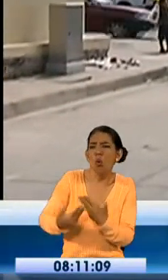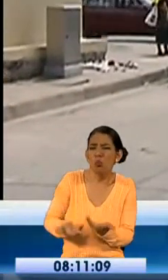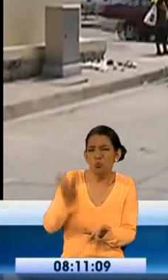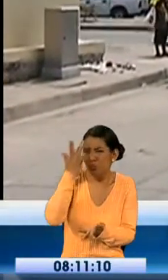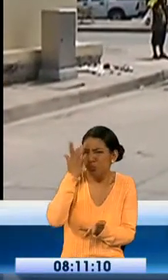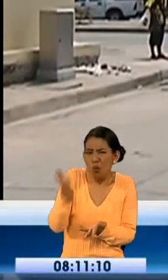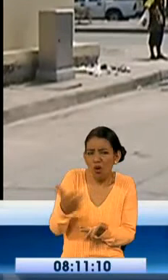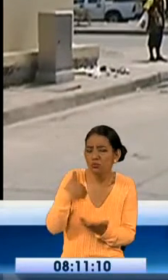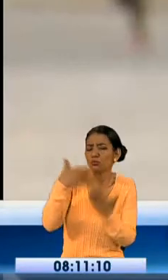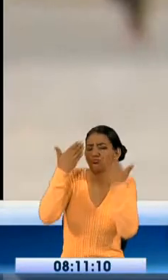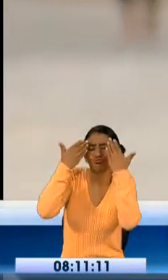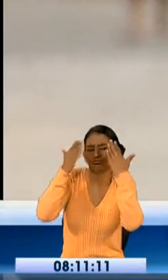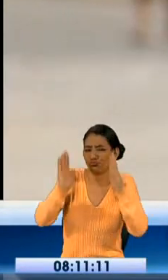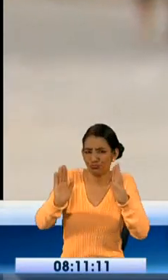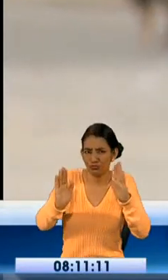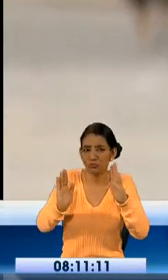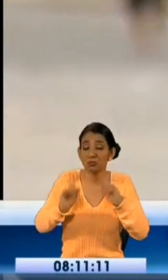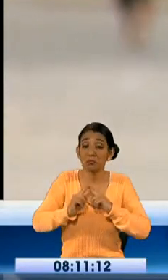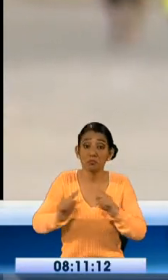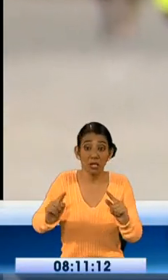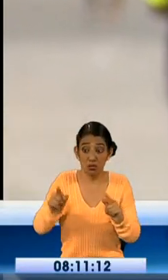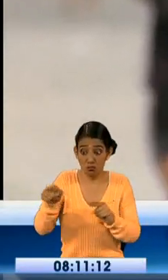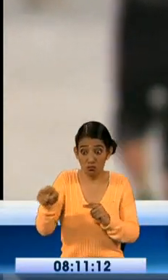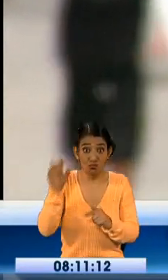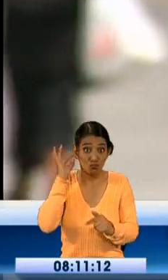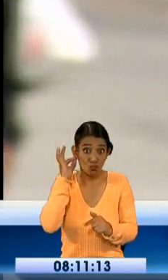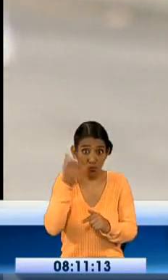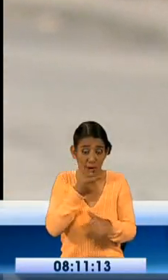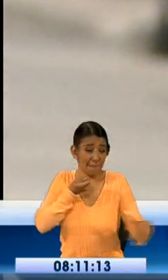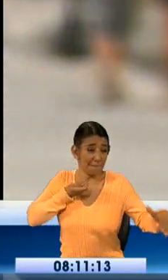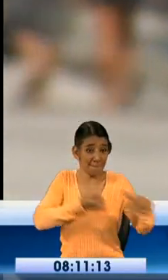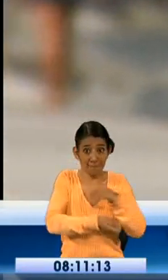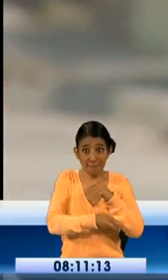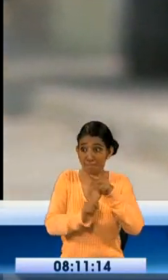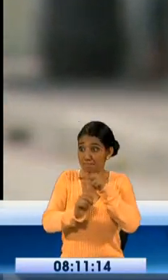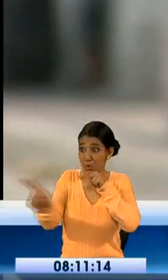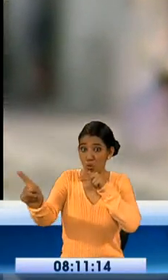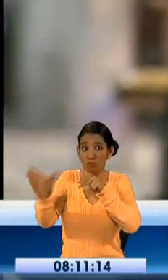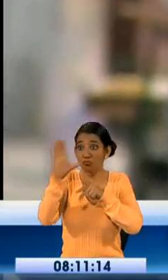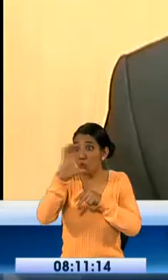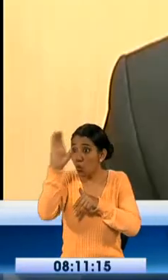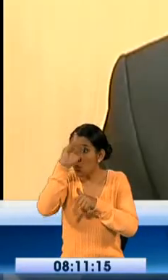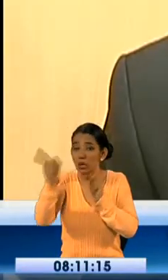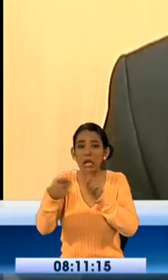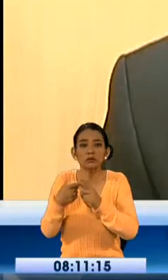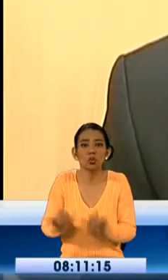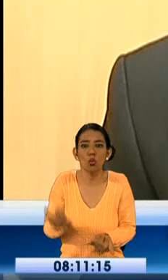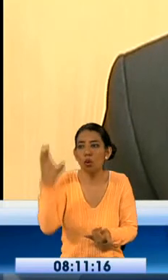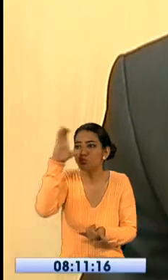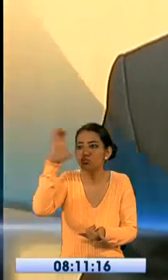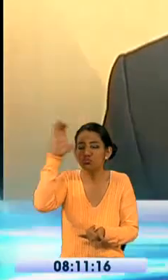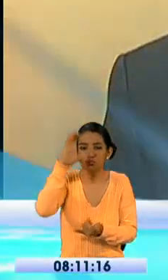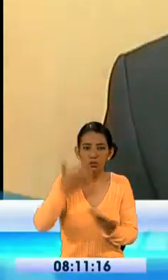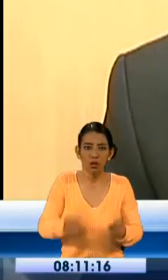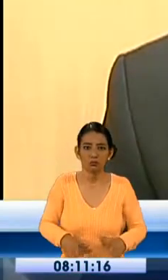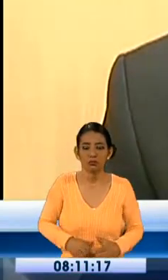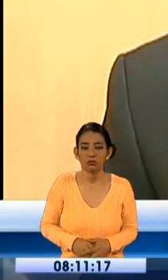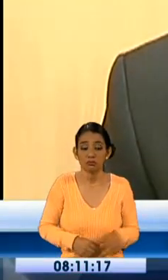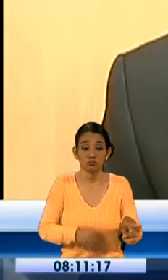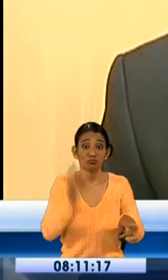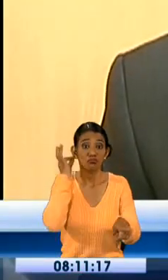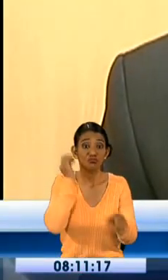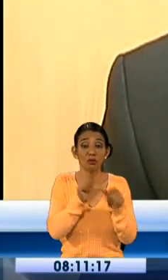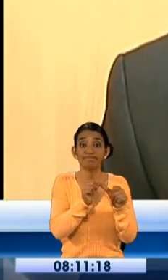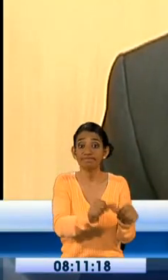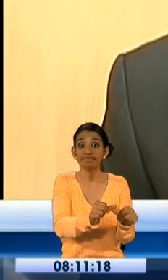y su agresora. Esta última desaparecida y no logran dar con su paradero. Permaneció internada ahí hasta que el día